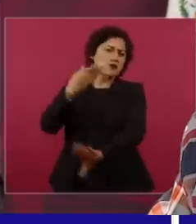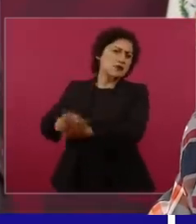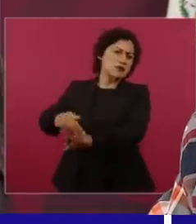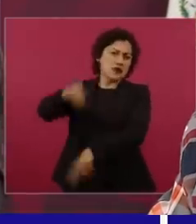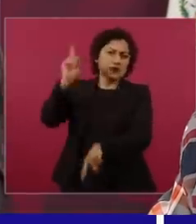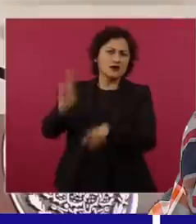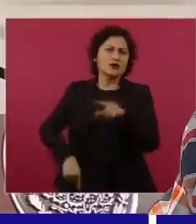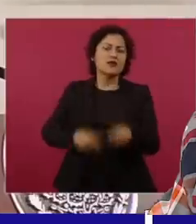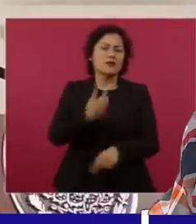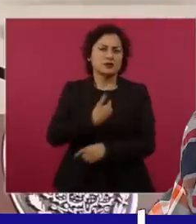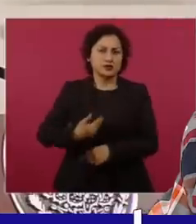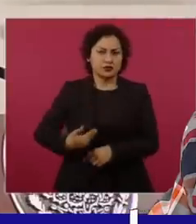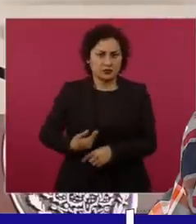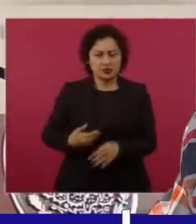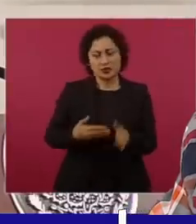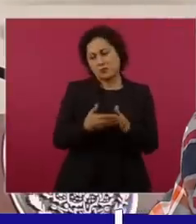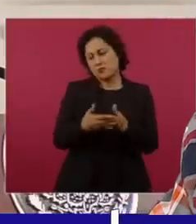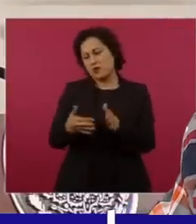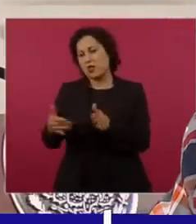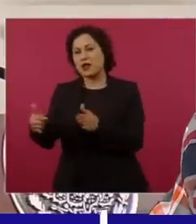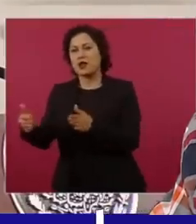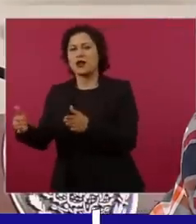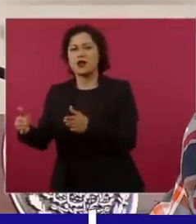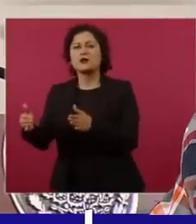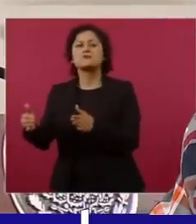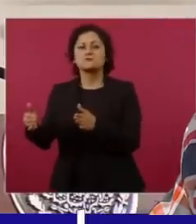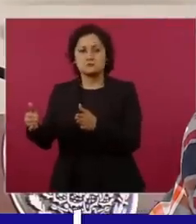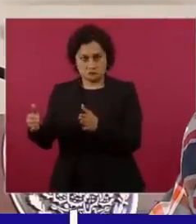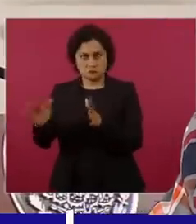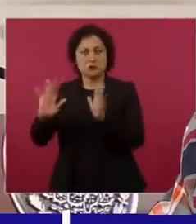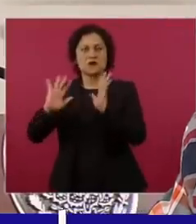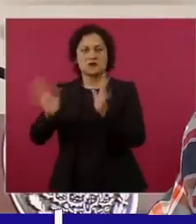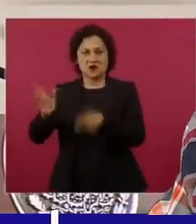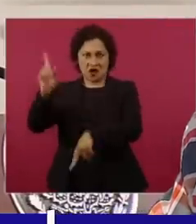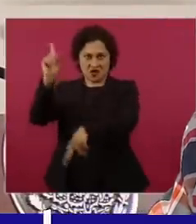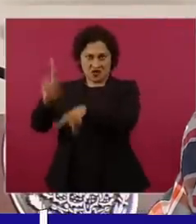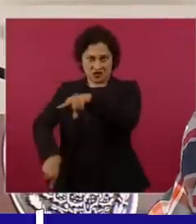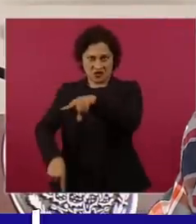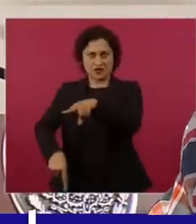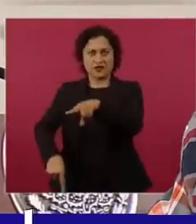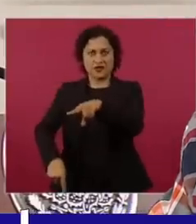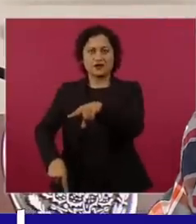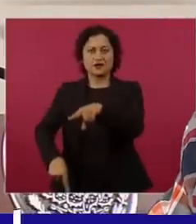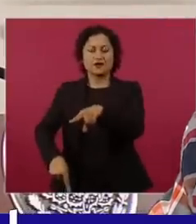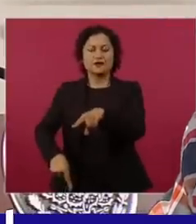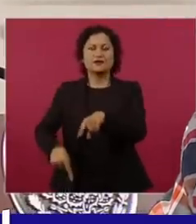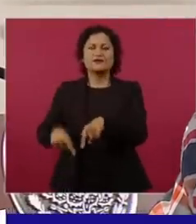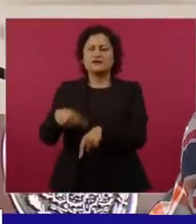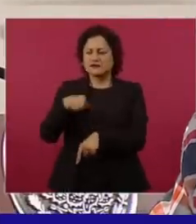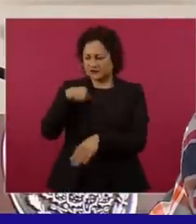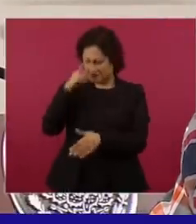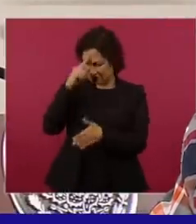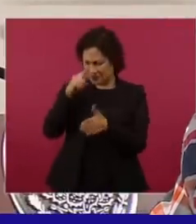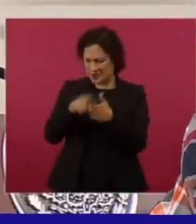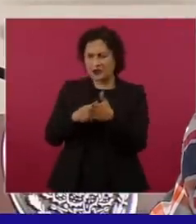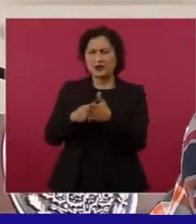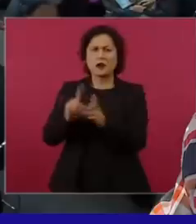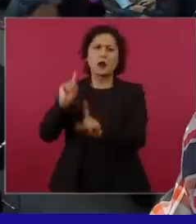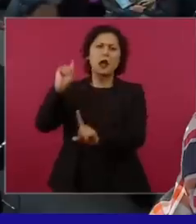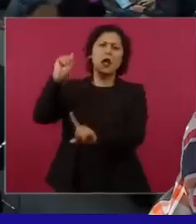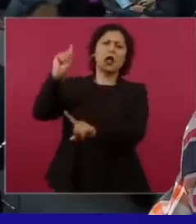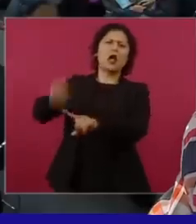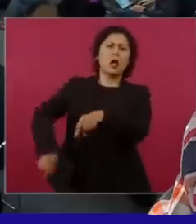Al final lo quitaron, lo destituyeron, creo que tardó como un año, año y